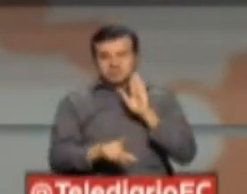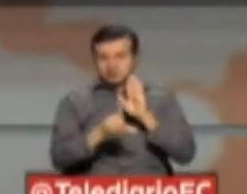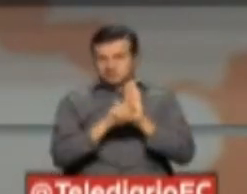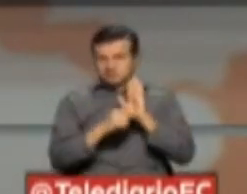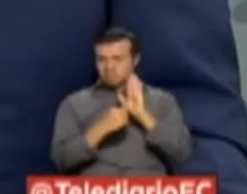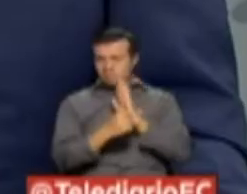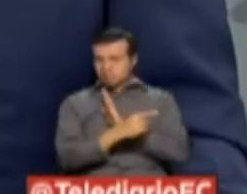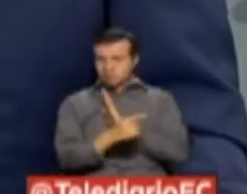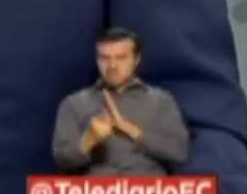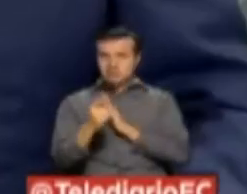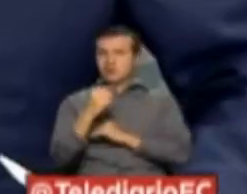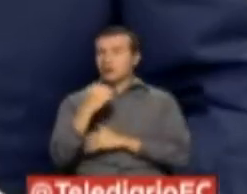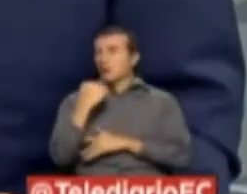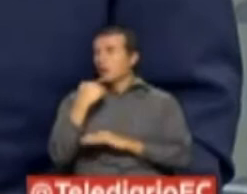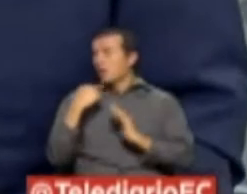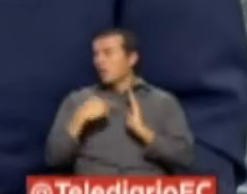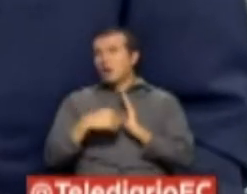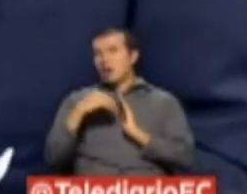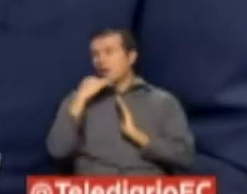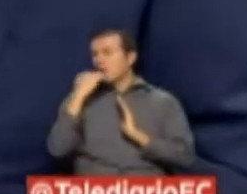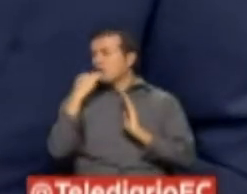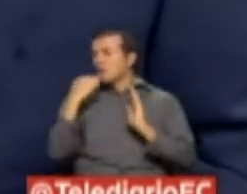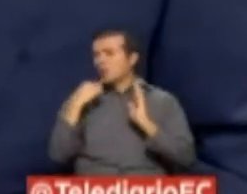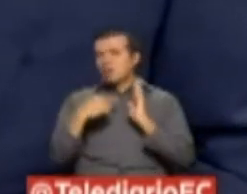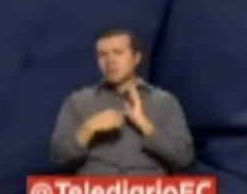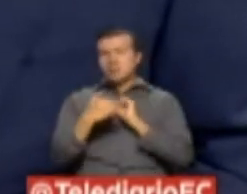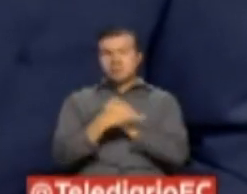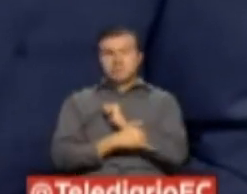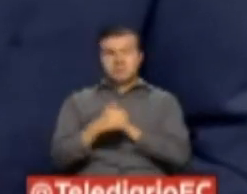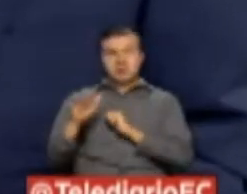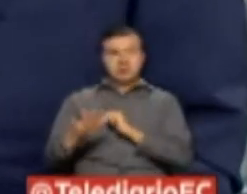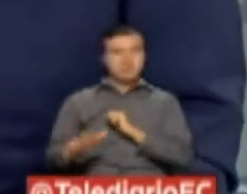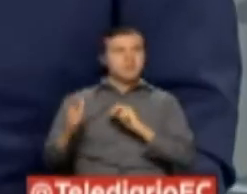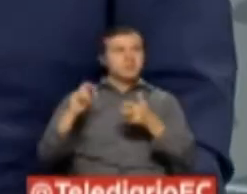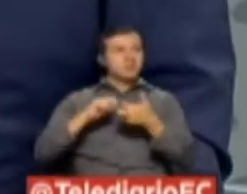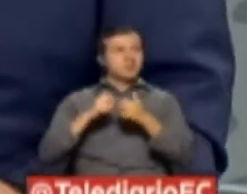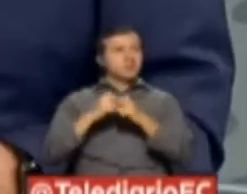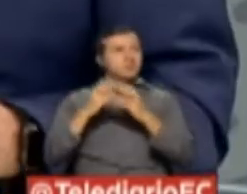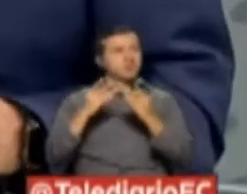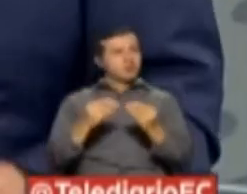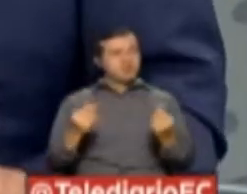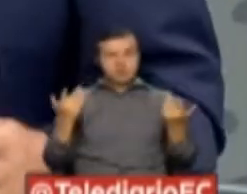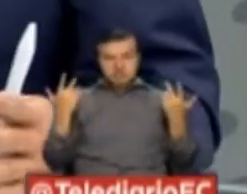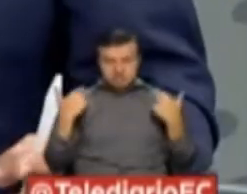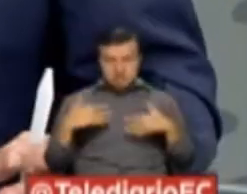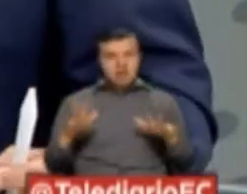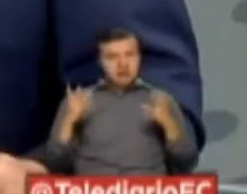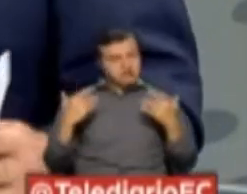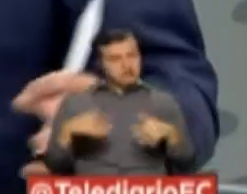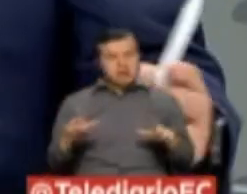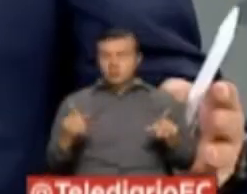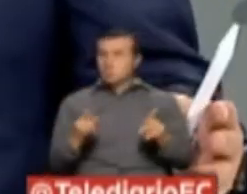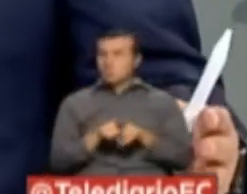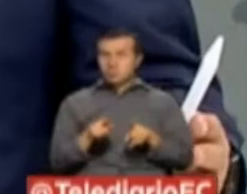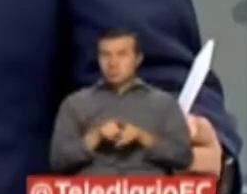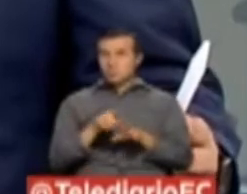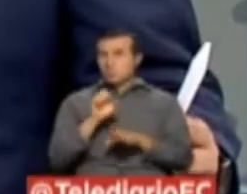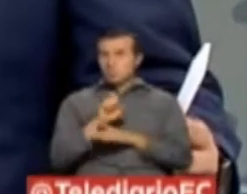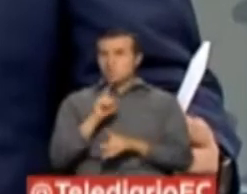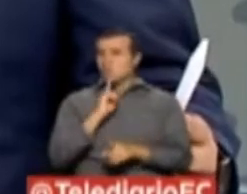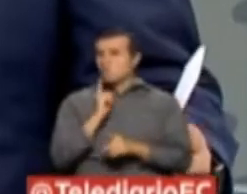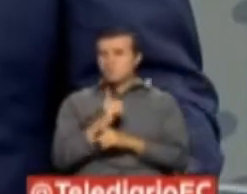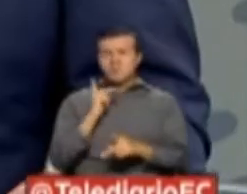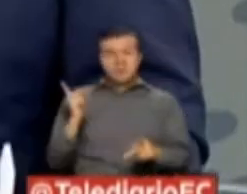hay algún ejemplo de algún país en el que este problema se haya expresado como en nuestro país con este nivel de